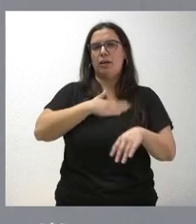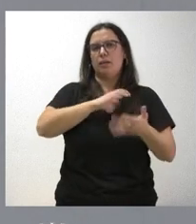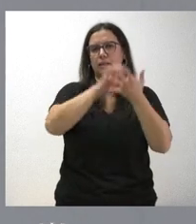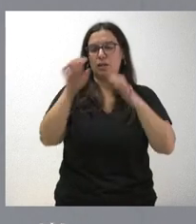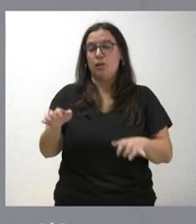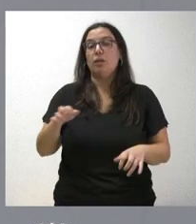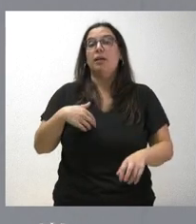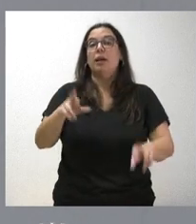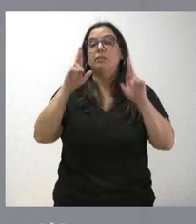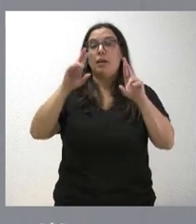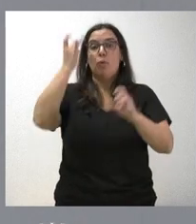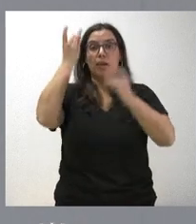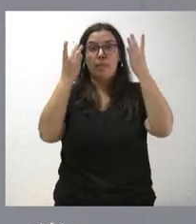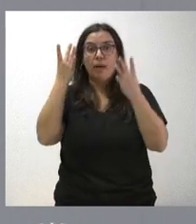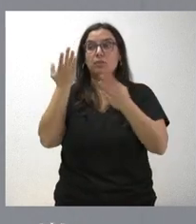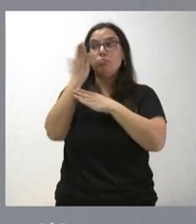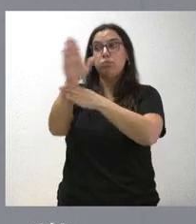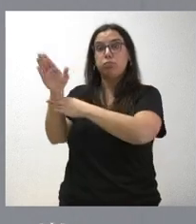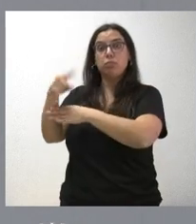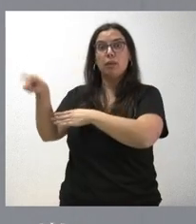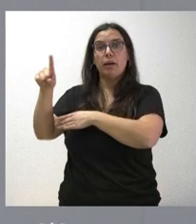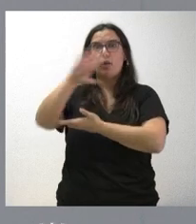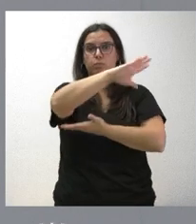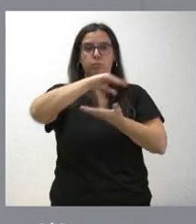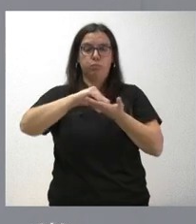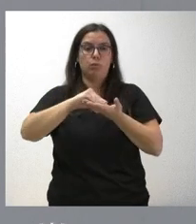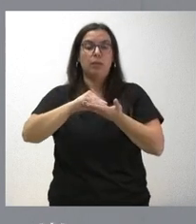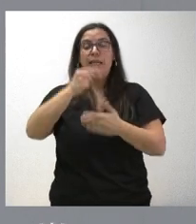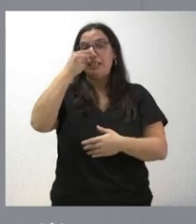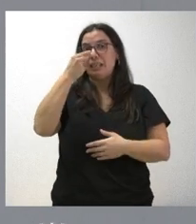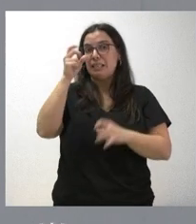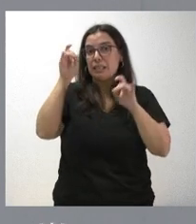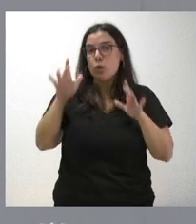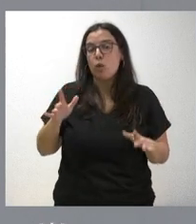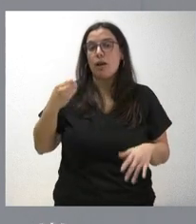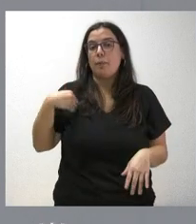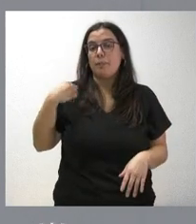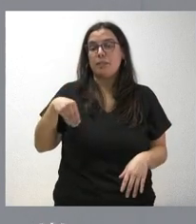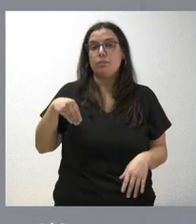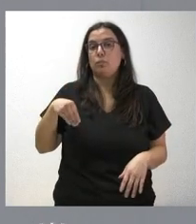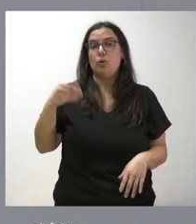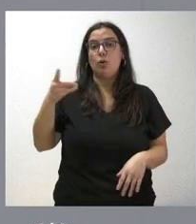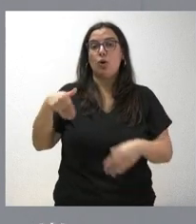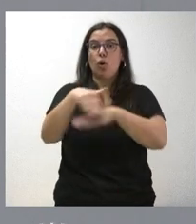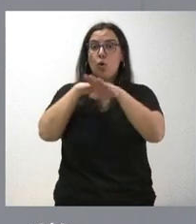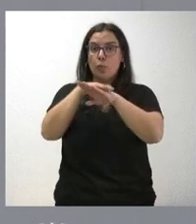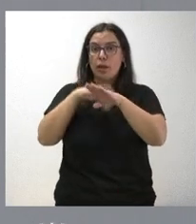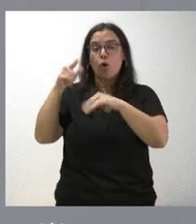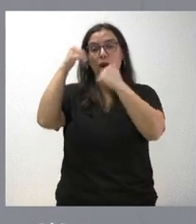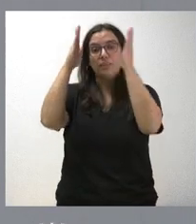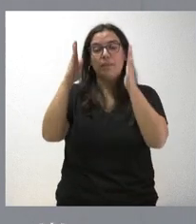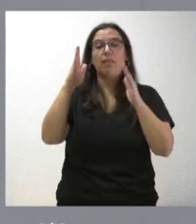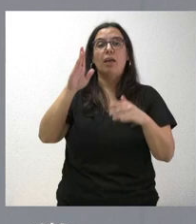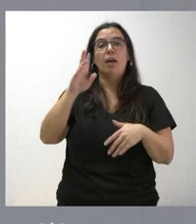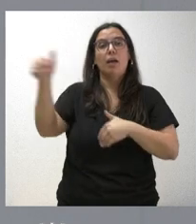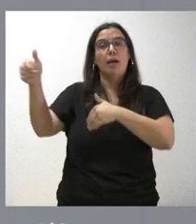Esperamos que estas iniciativas sean atendidas al menos con el mismo interés con las que el gobierno está atendiendo